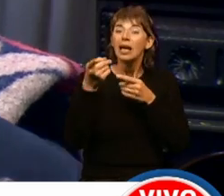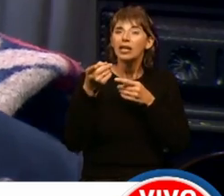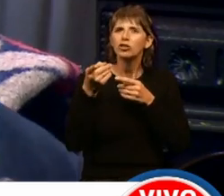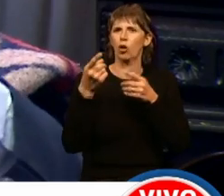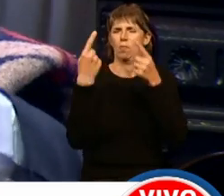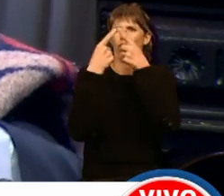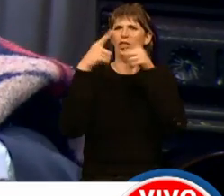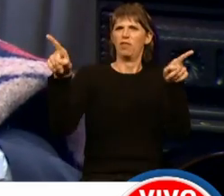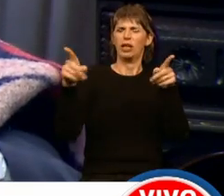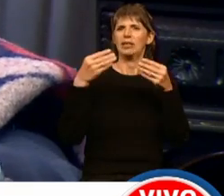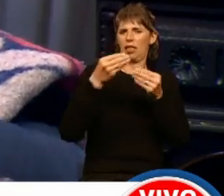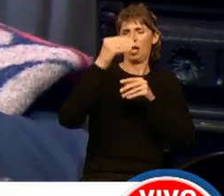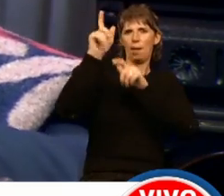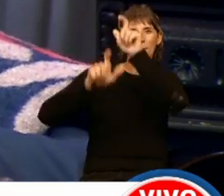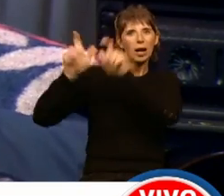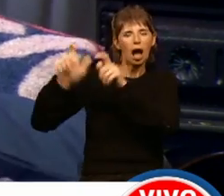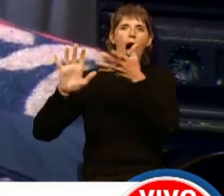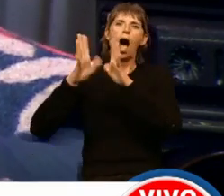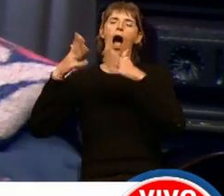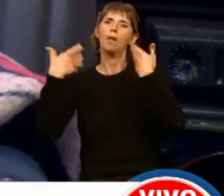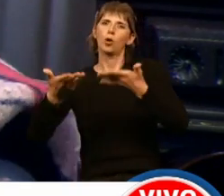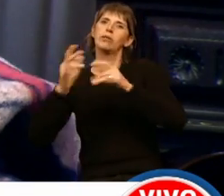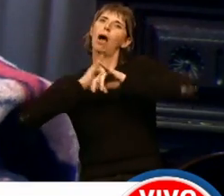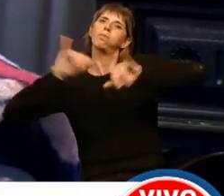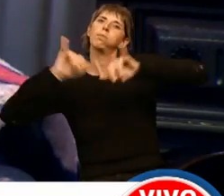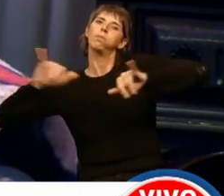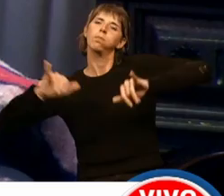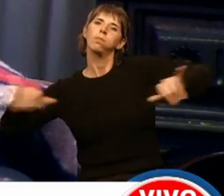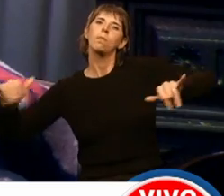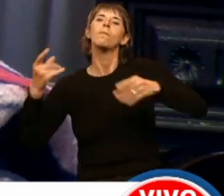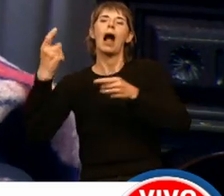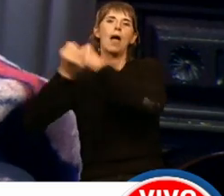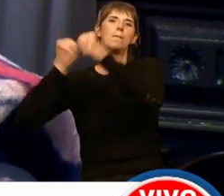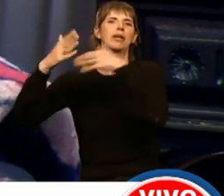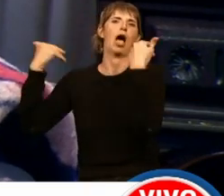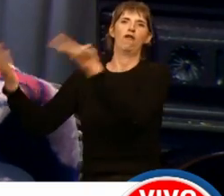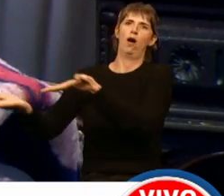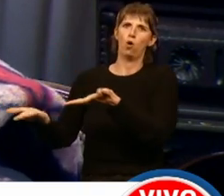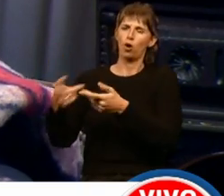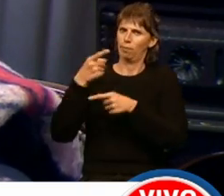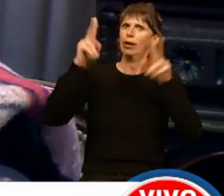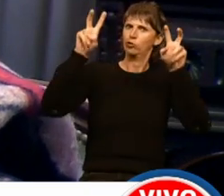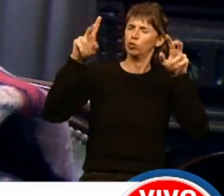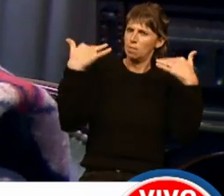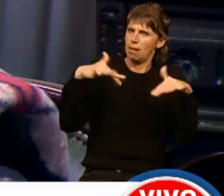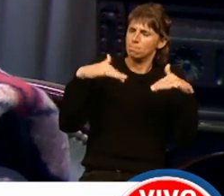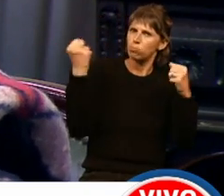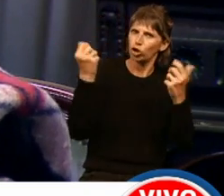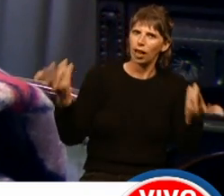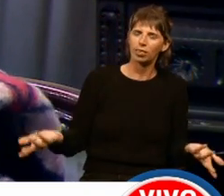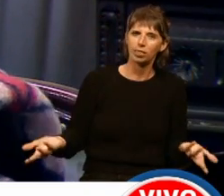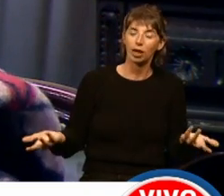aquello que tiene la oportunidad de ser lobby para mejorar beneficios indirectos que nunca llegan a la familia negros o este tema por eso